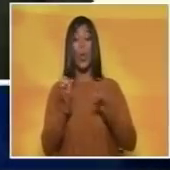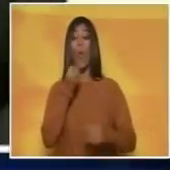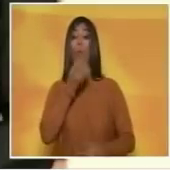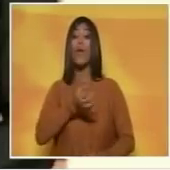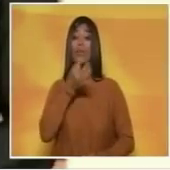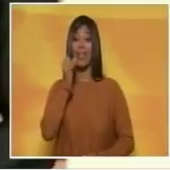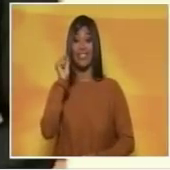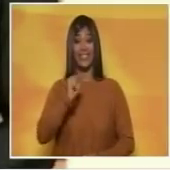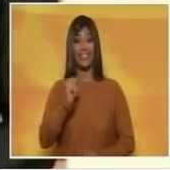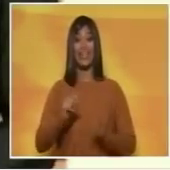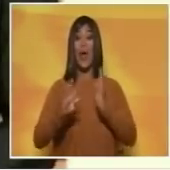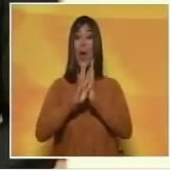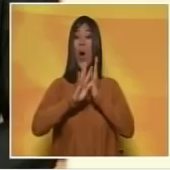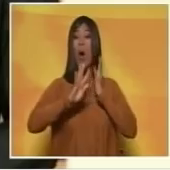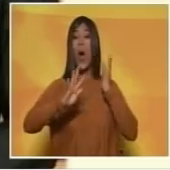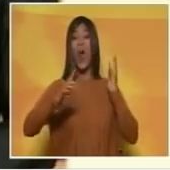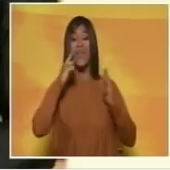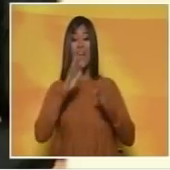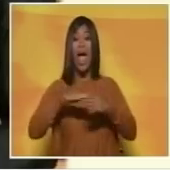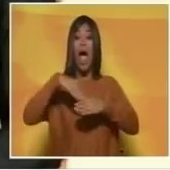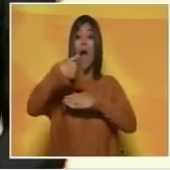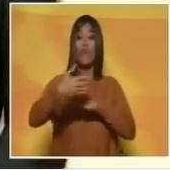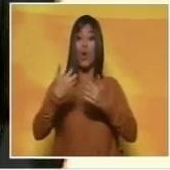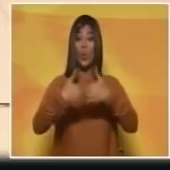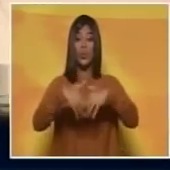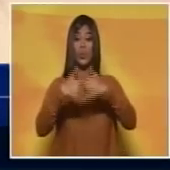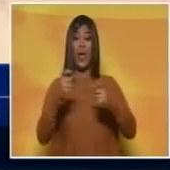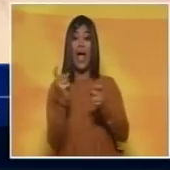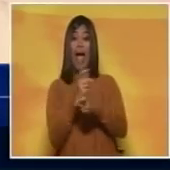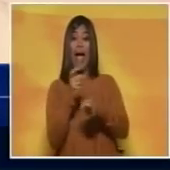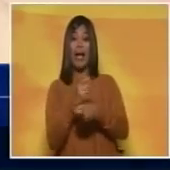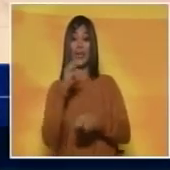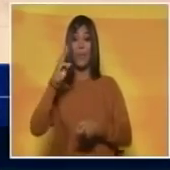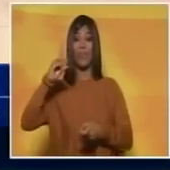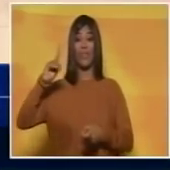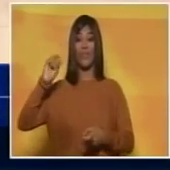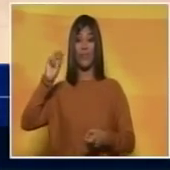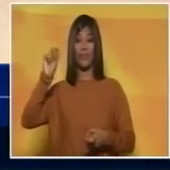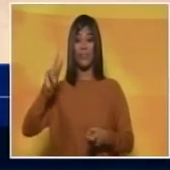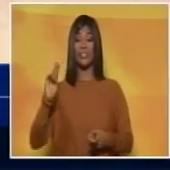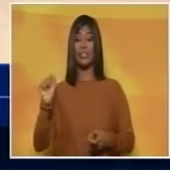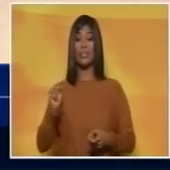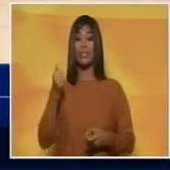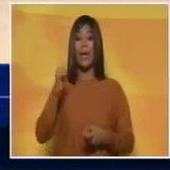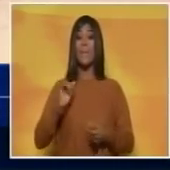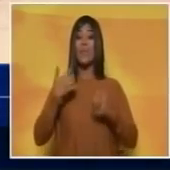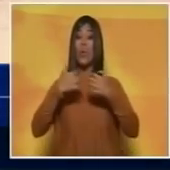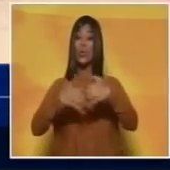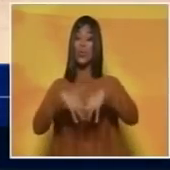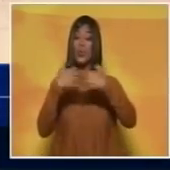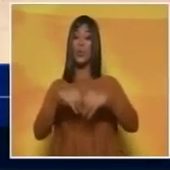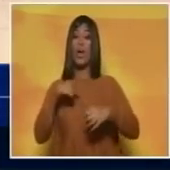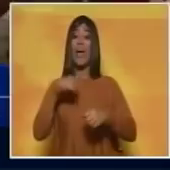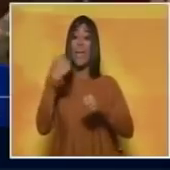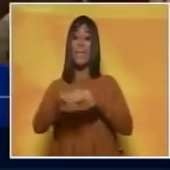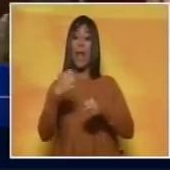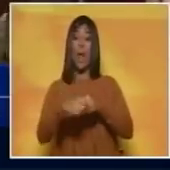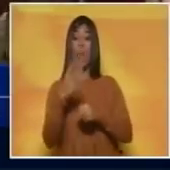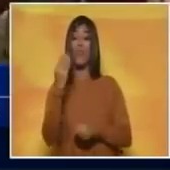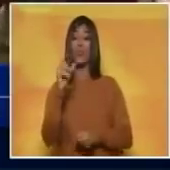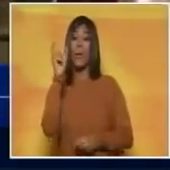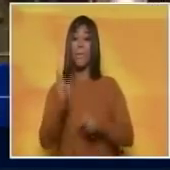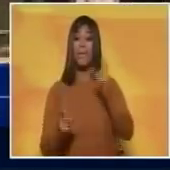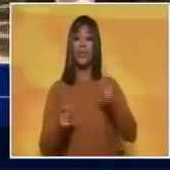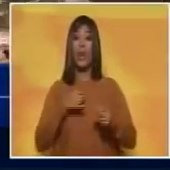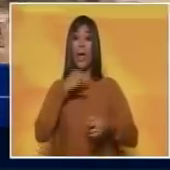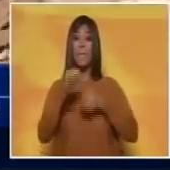efecto, largas colas se aprecian a las afueras de la planta de PDVSA Gas, ubicada en la zona industrial de la ciudad de Maracaibo. Muchas de las personas